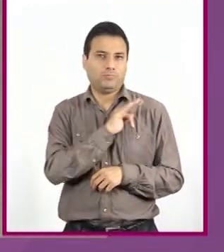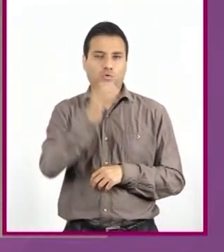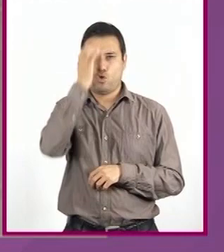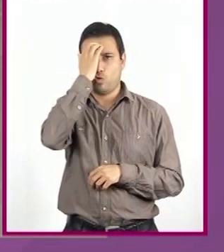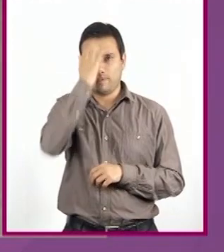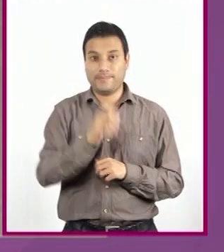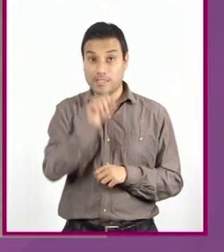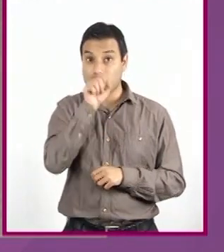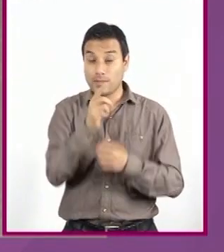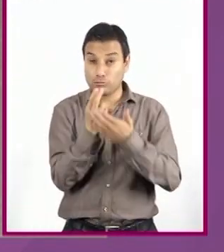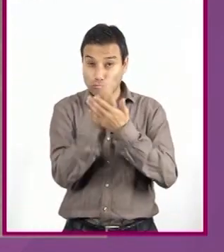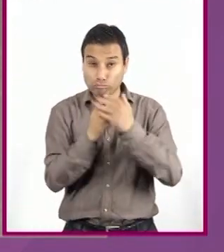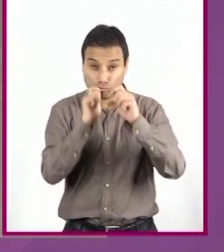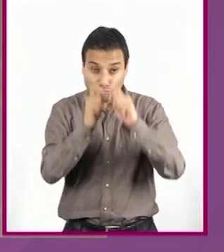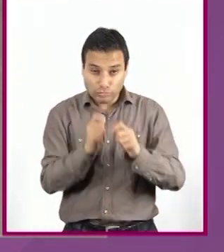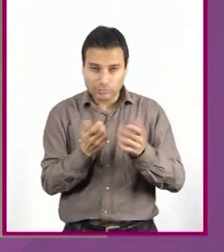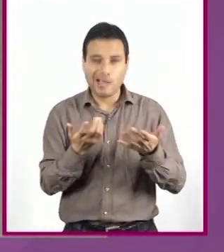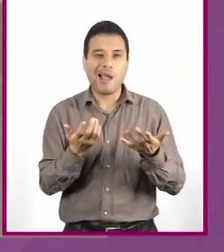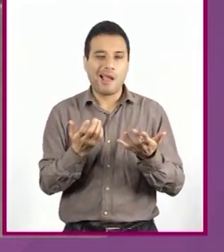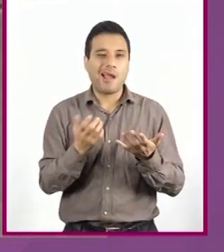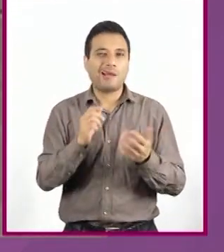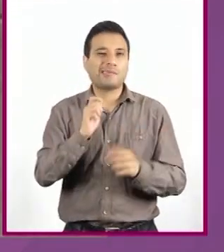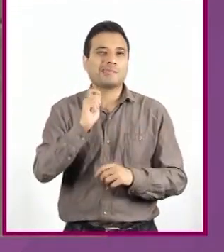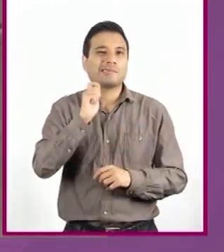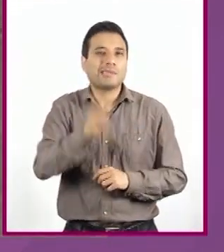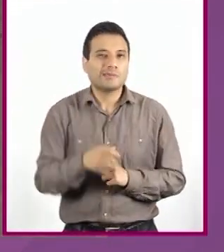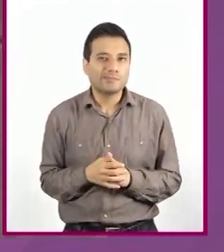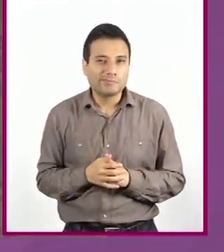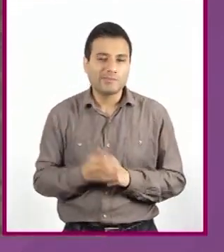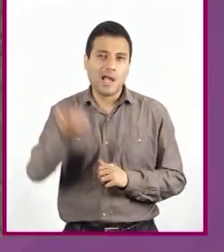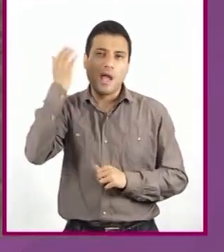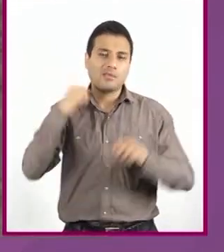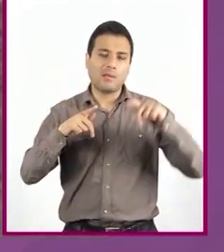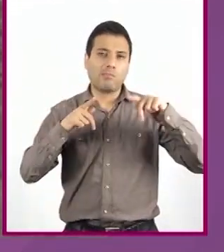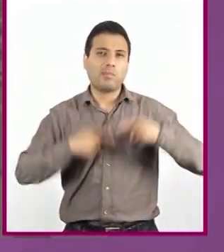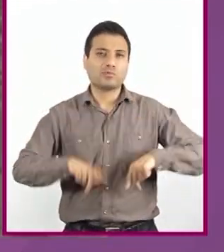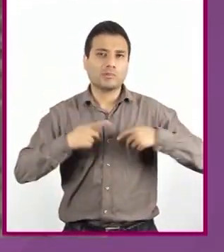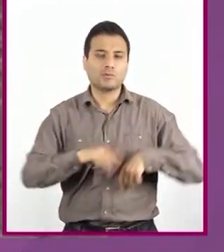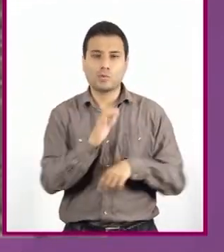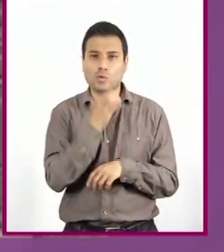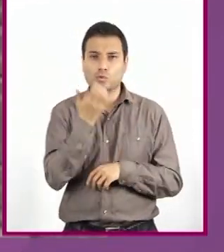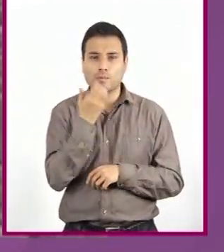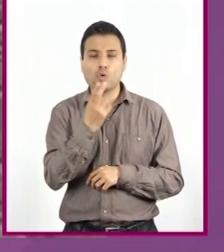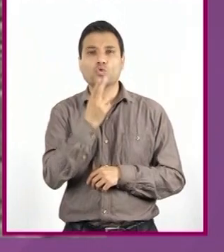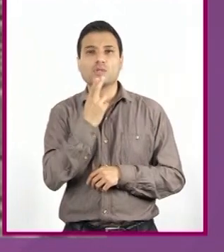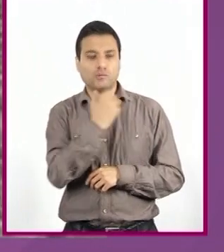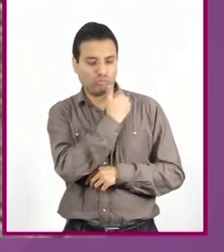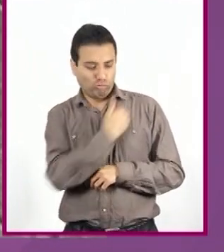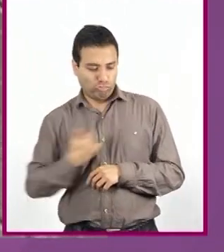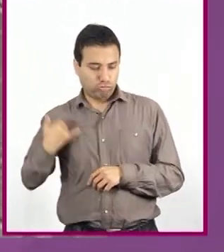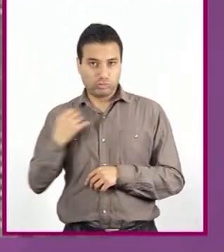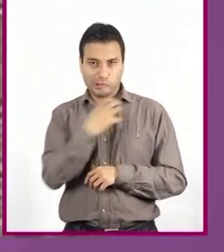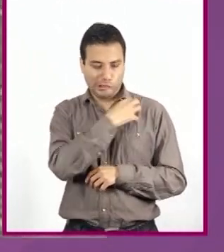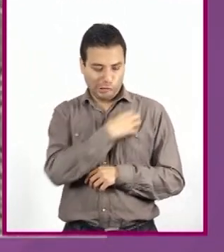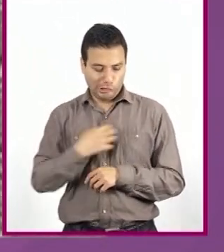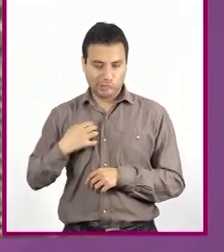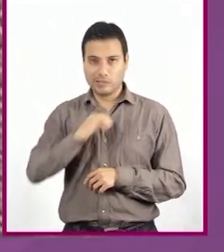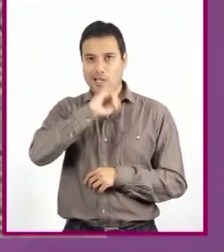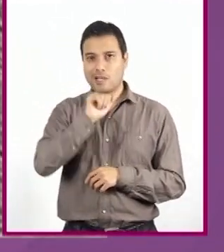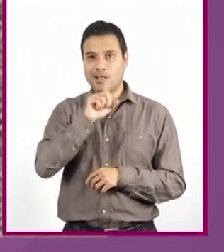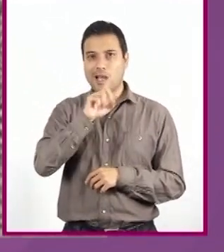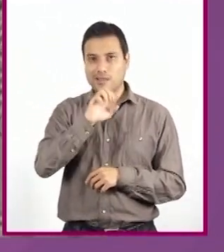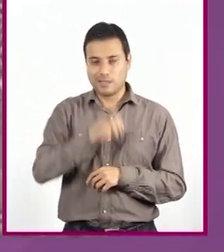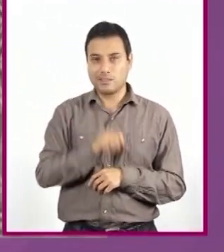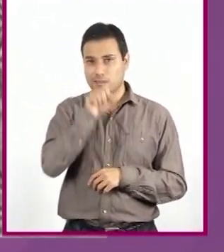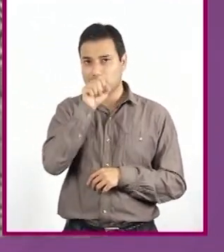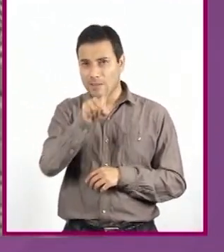estas representaciones, sabemos que la gente, para su adorno personal, usaba collares de cuentas de jade y placas de concha